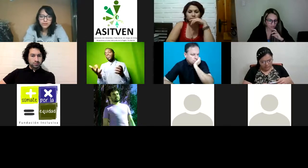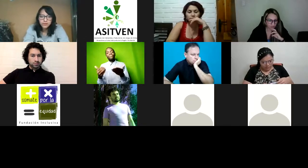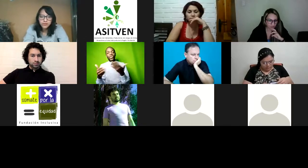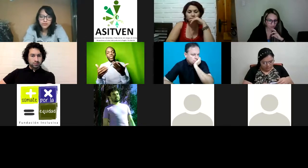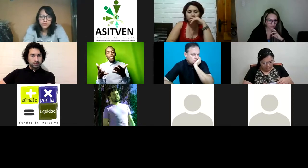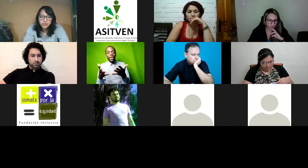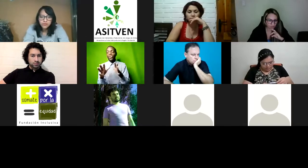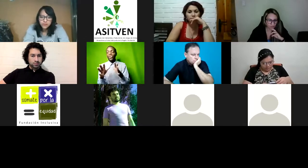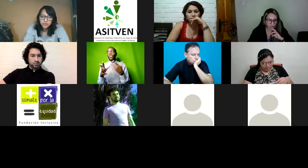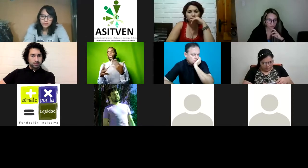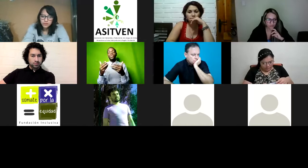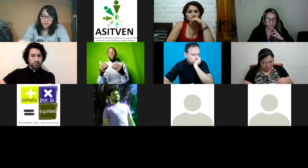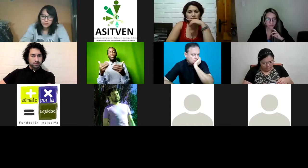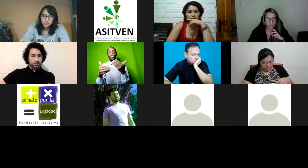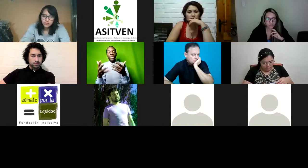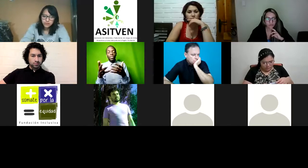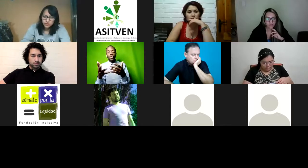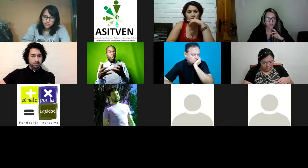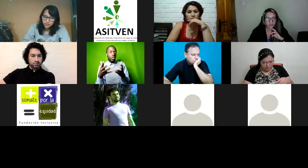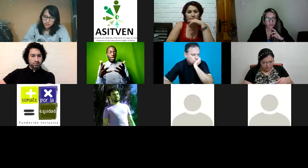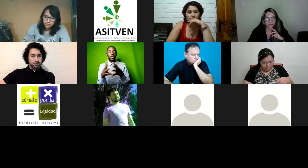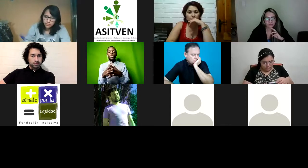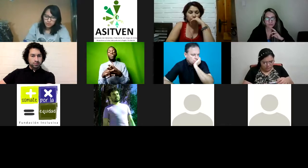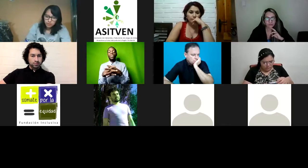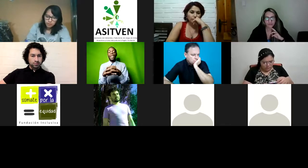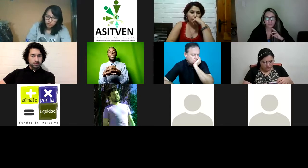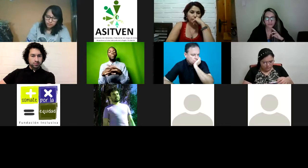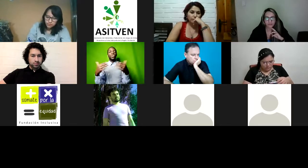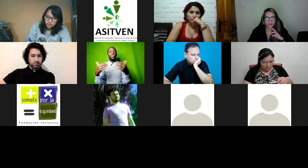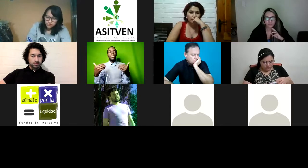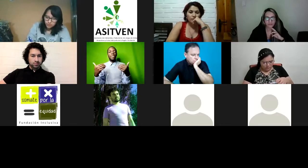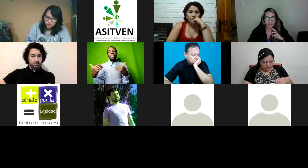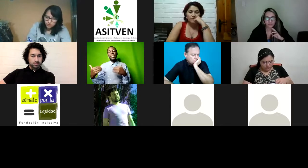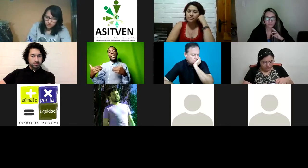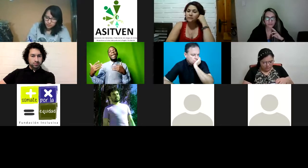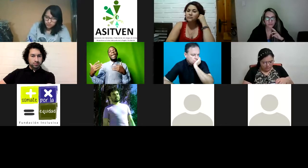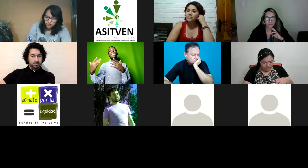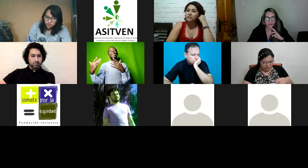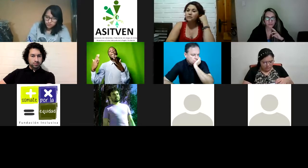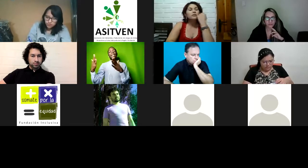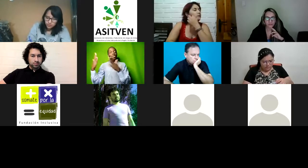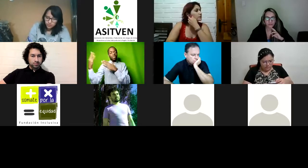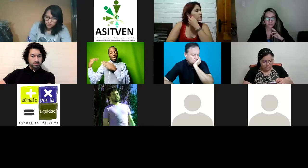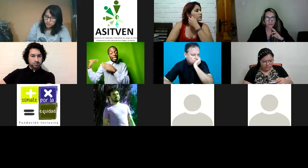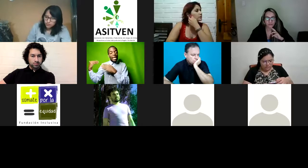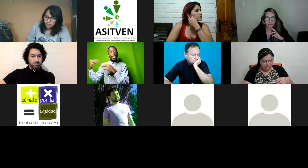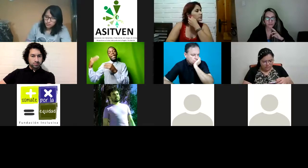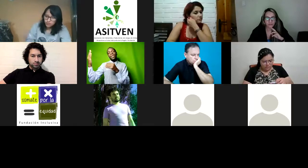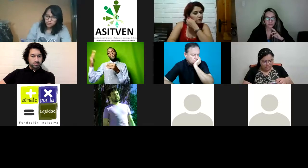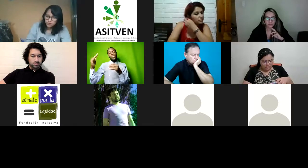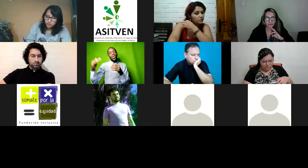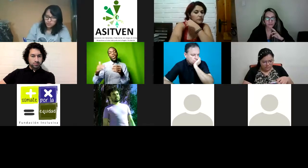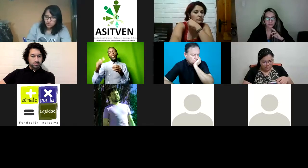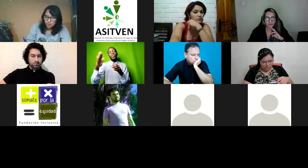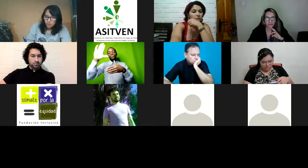O no sé, quizás estoy usando un término que ustedes no manejan mucho. O sea, mi familia ascendente